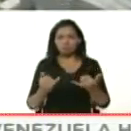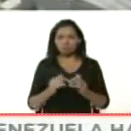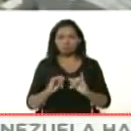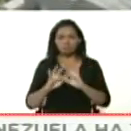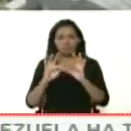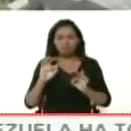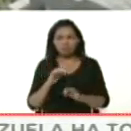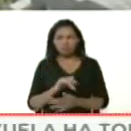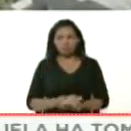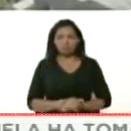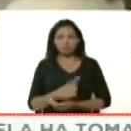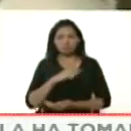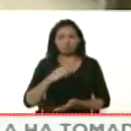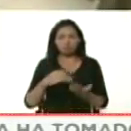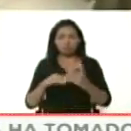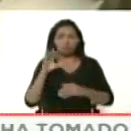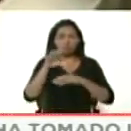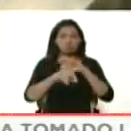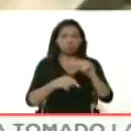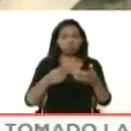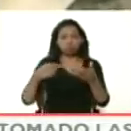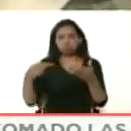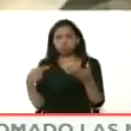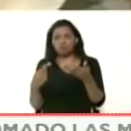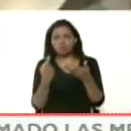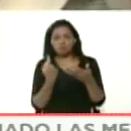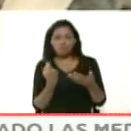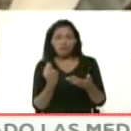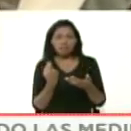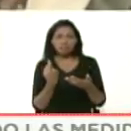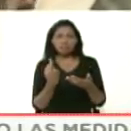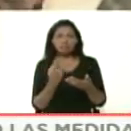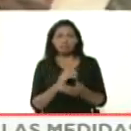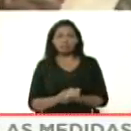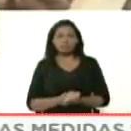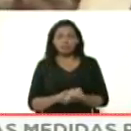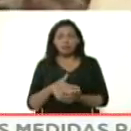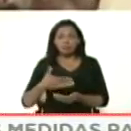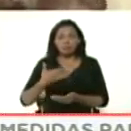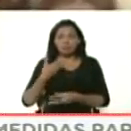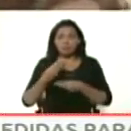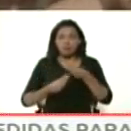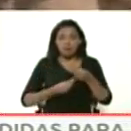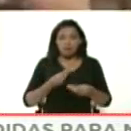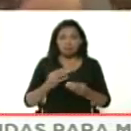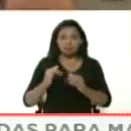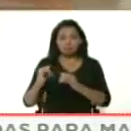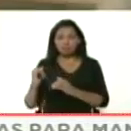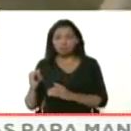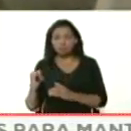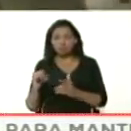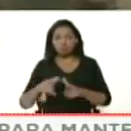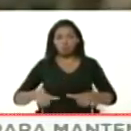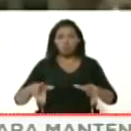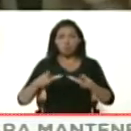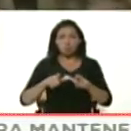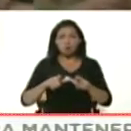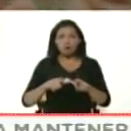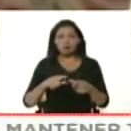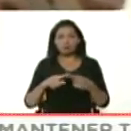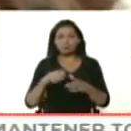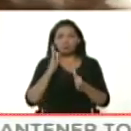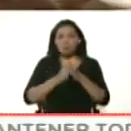matadero. Estamos ya comprando los equipos de embutido para sacar de este matadero